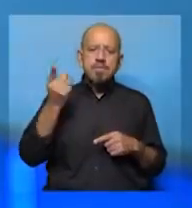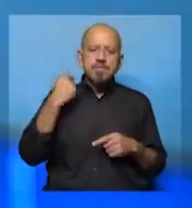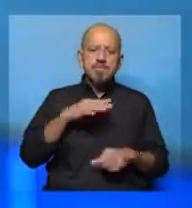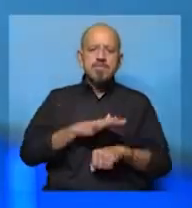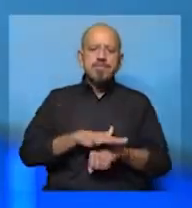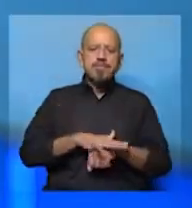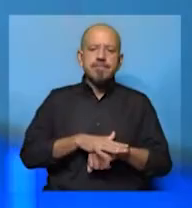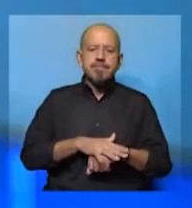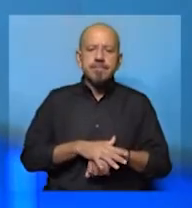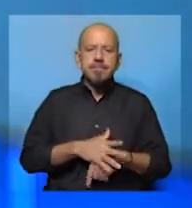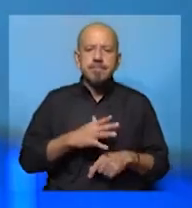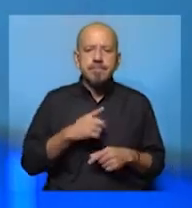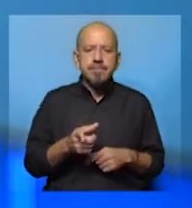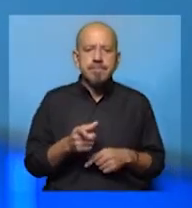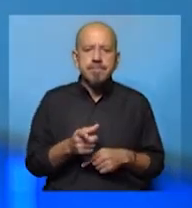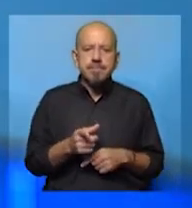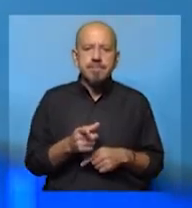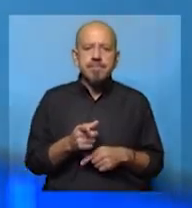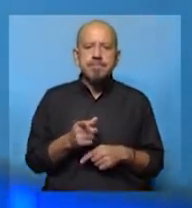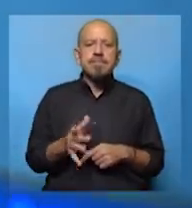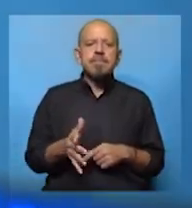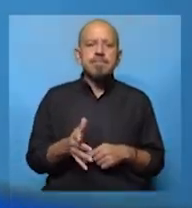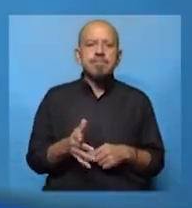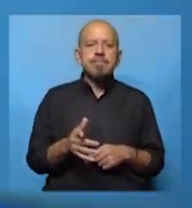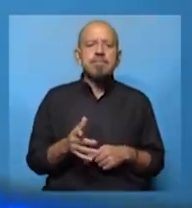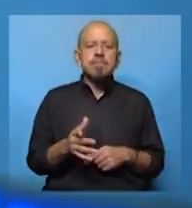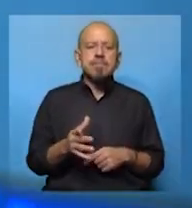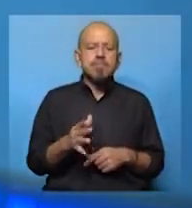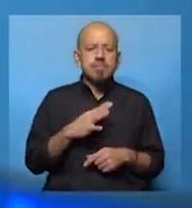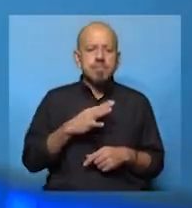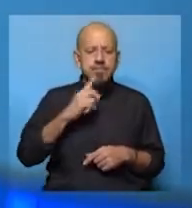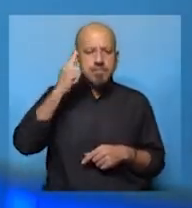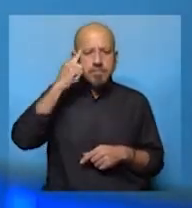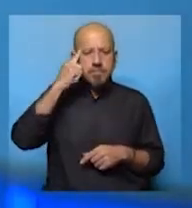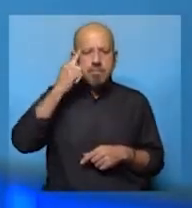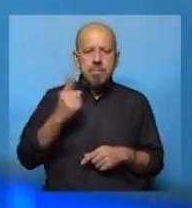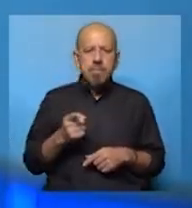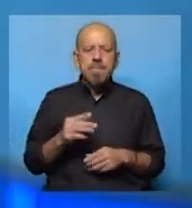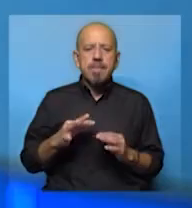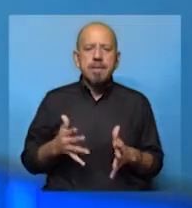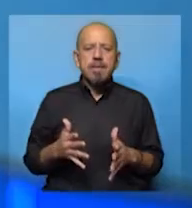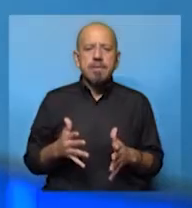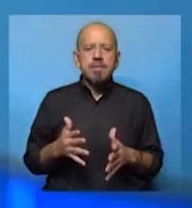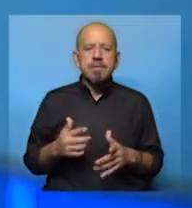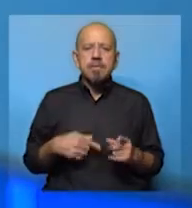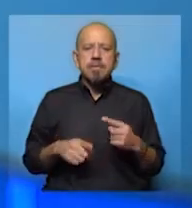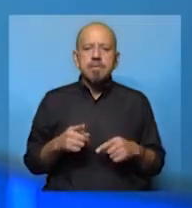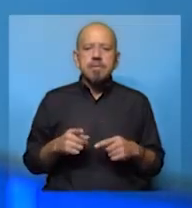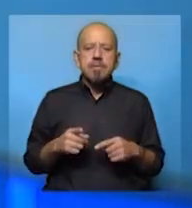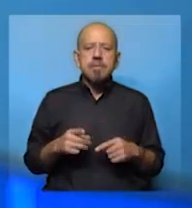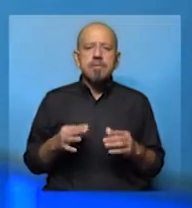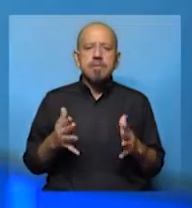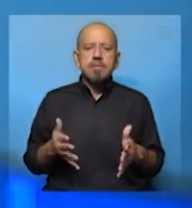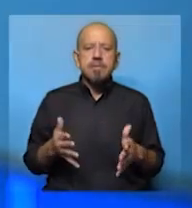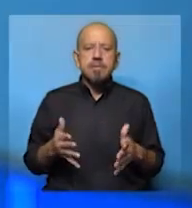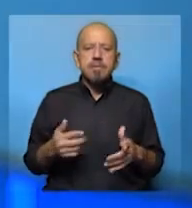este Ella tenía Esa visión estratégica de Hacia dónde había que ir hacia dónde llegar porque para llegar a determinados lugares uno